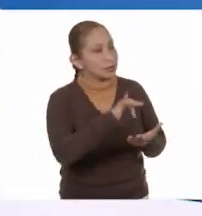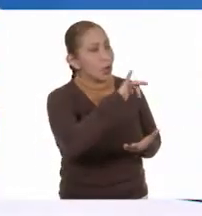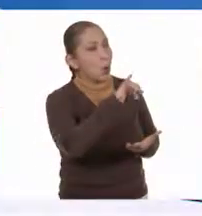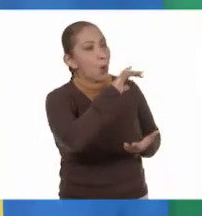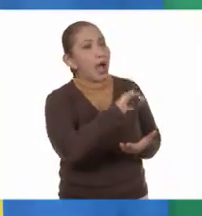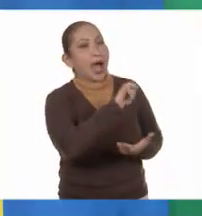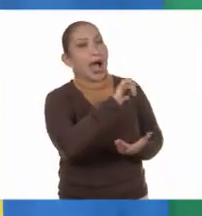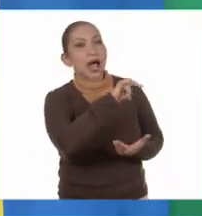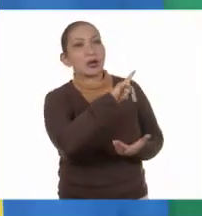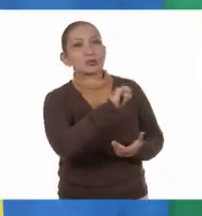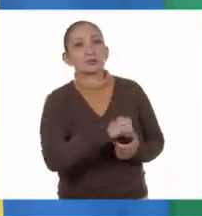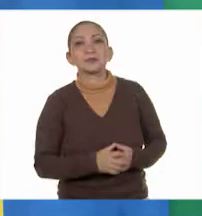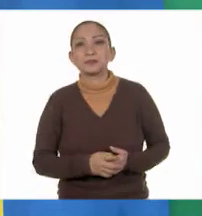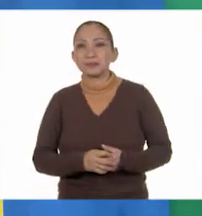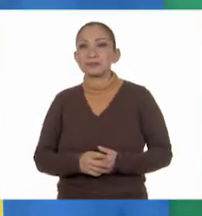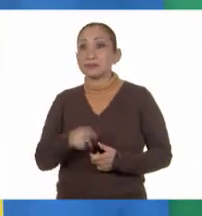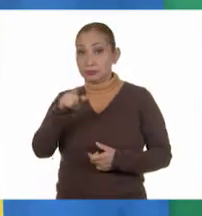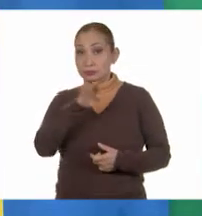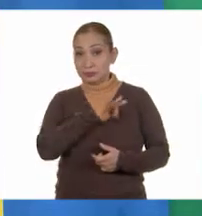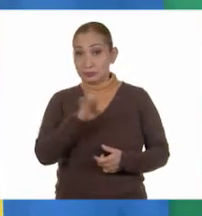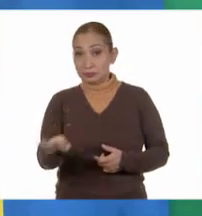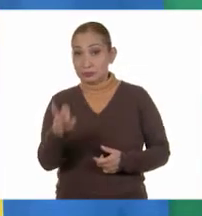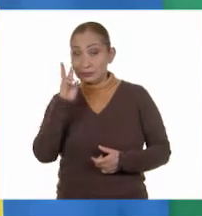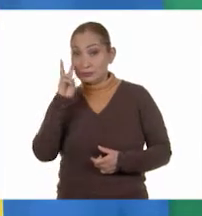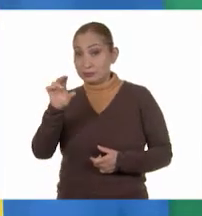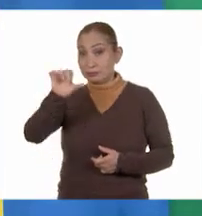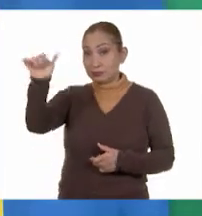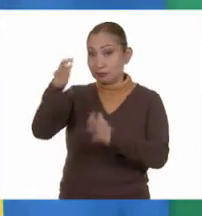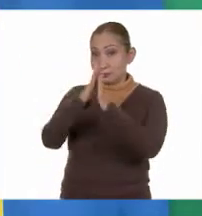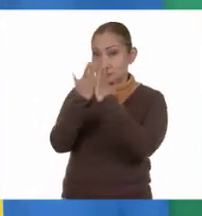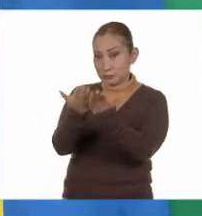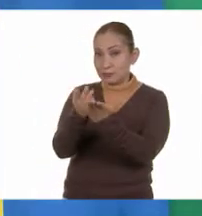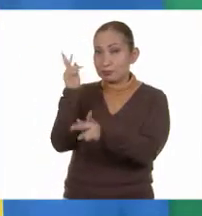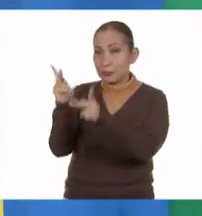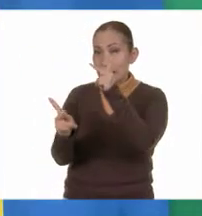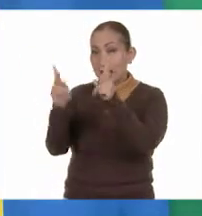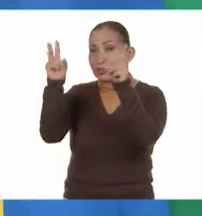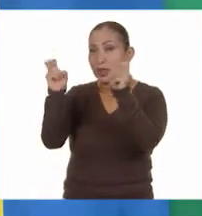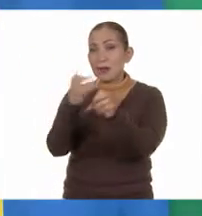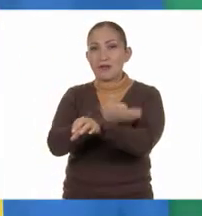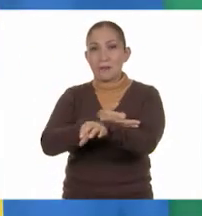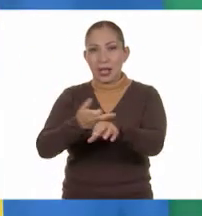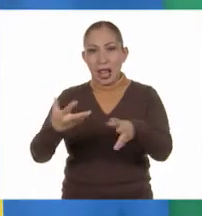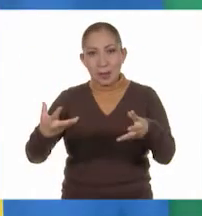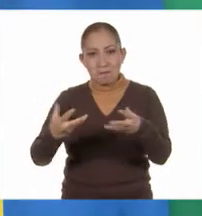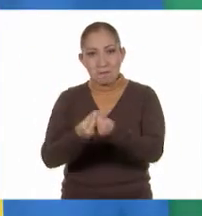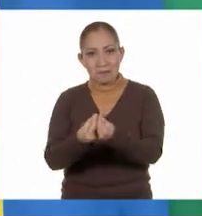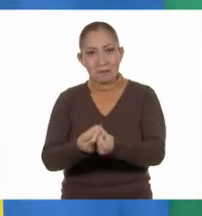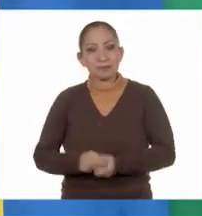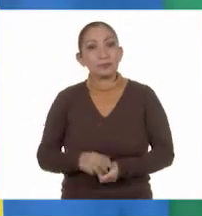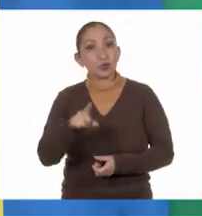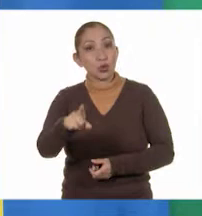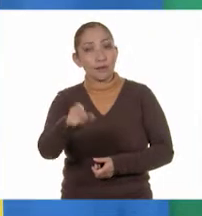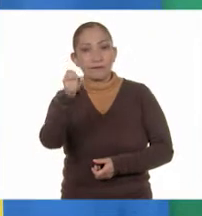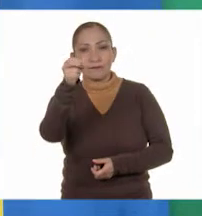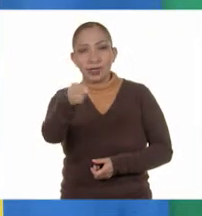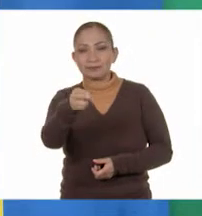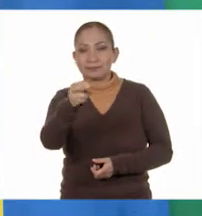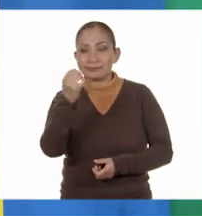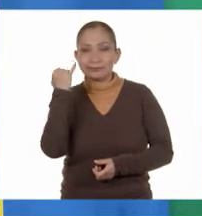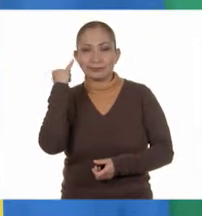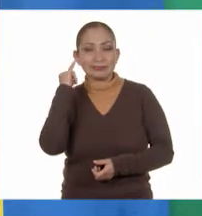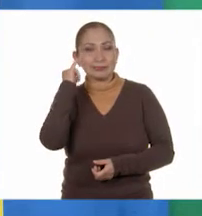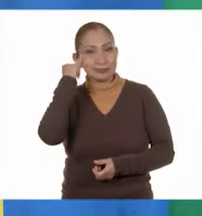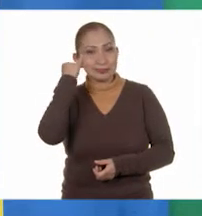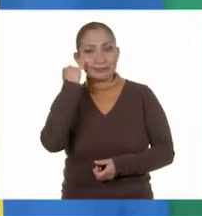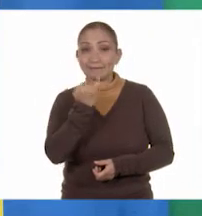Carlos. Si te es posible, consulta otros libros y comenta el tema de hoy con tu familia. Si tienes la fortuna de hablar una